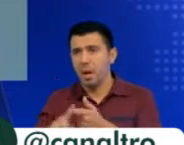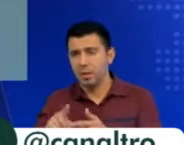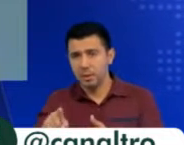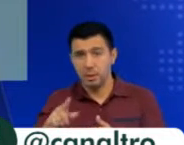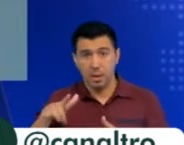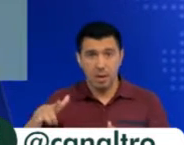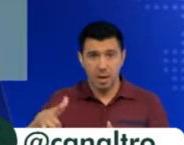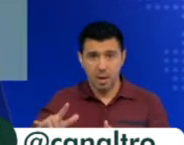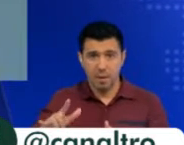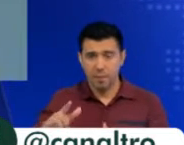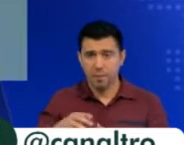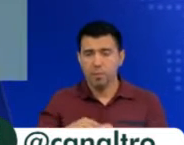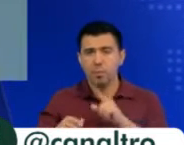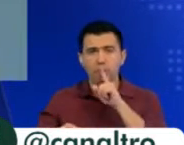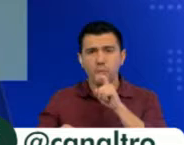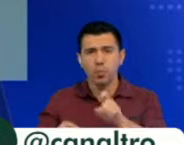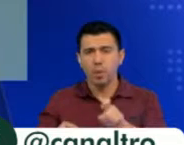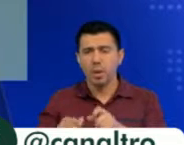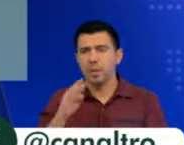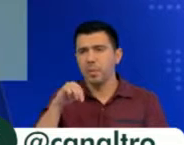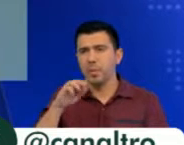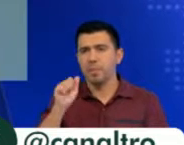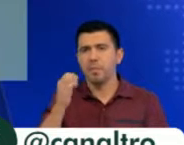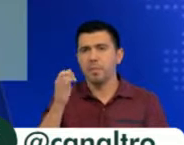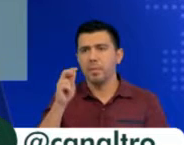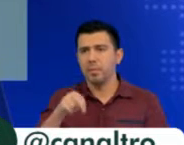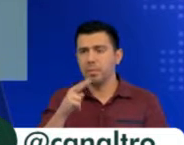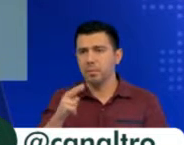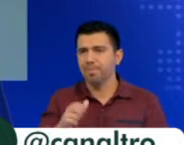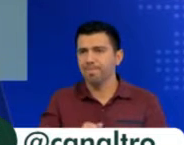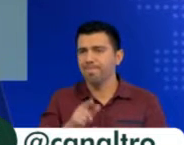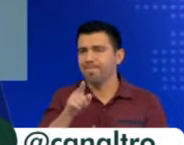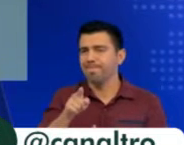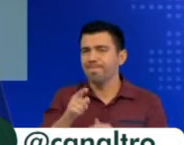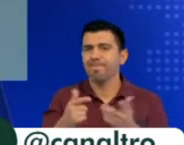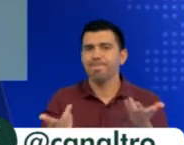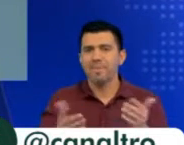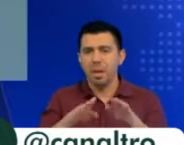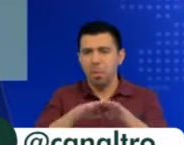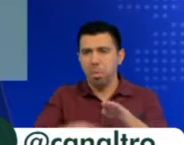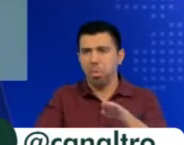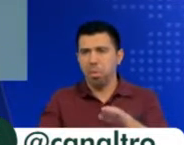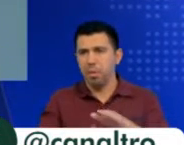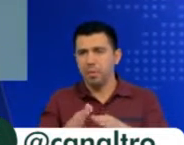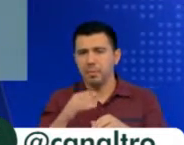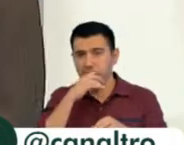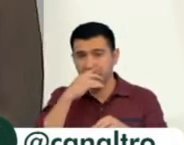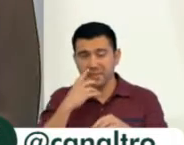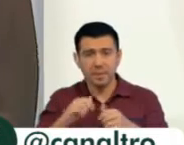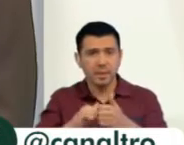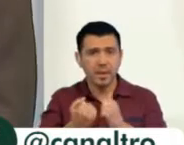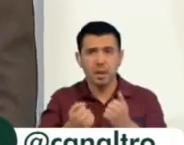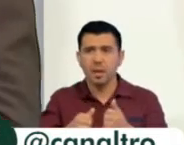que tienen dificultad, Bucaramanga-Matanza, donde la bancada prácticamente se está desprendiendo. De igual manera,